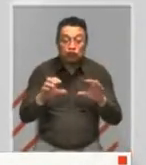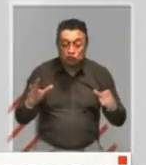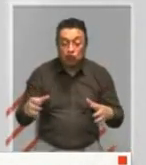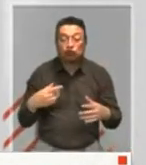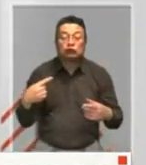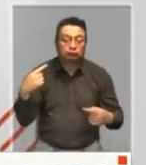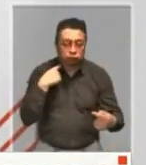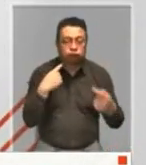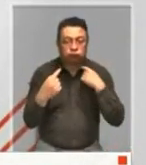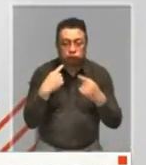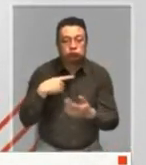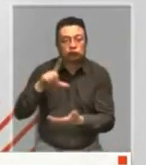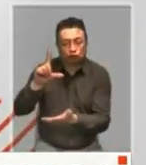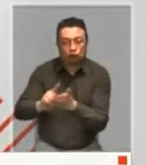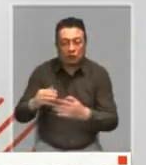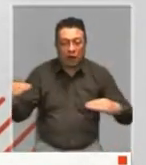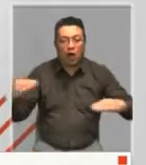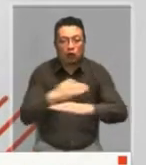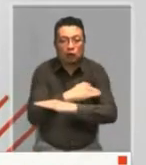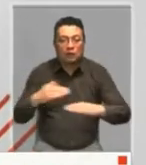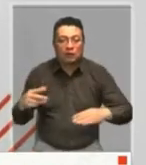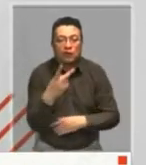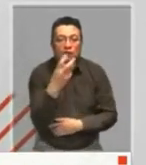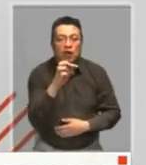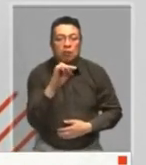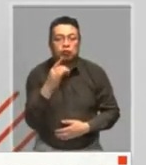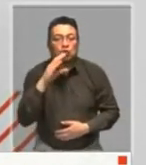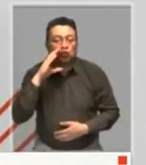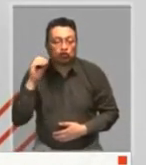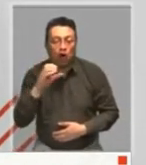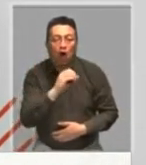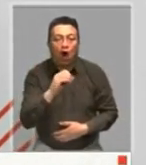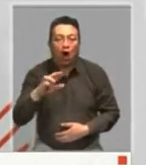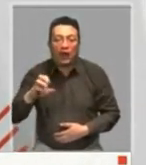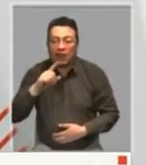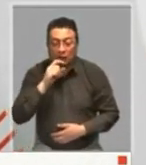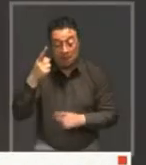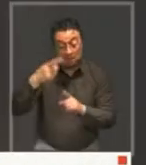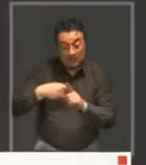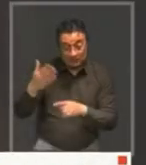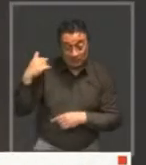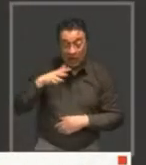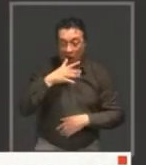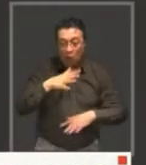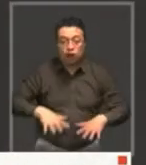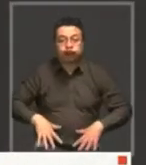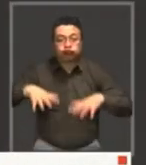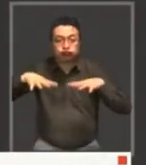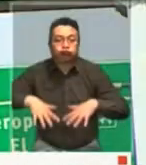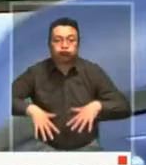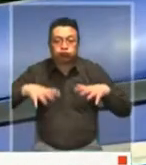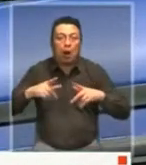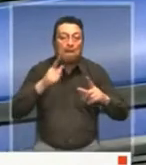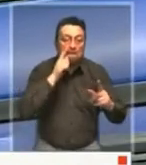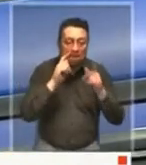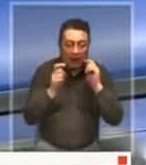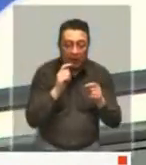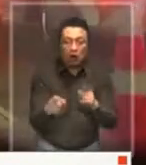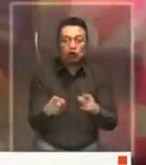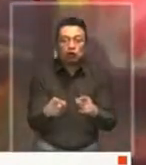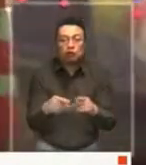ocurridos en ese sector de la autopista Vespucio Oriente durante los últimos meses. La acumulación de agua se ha vuelto tan riesgosa que